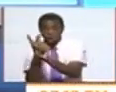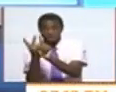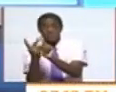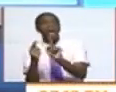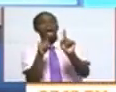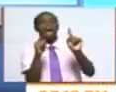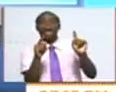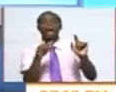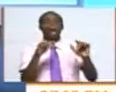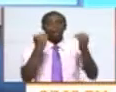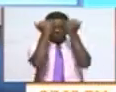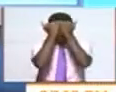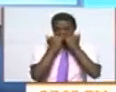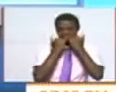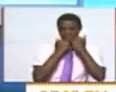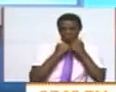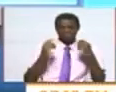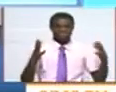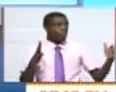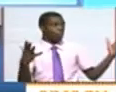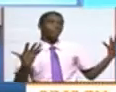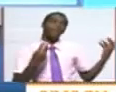los encapuchados.